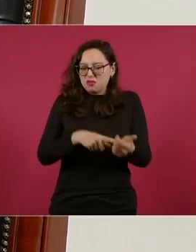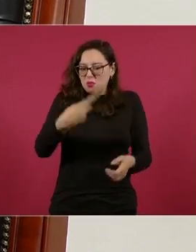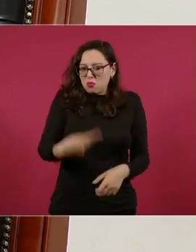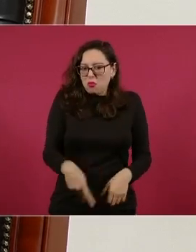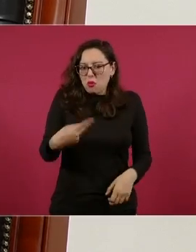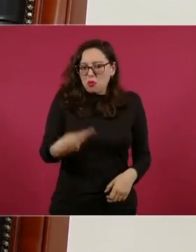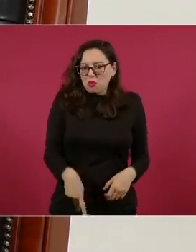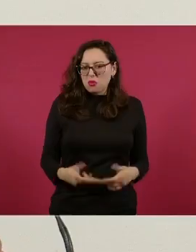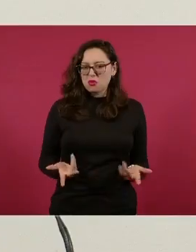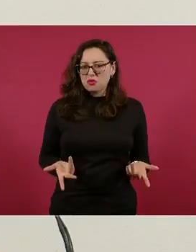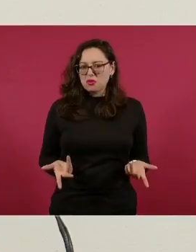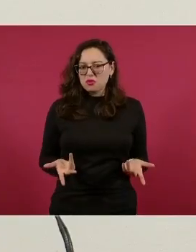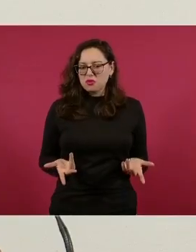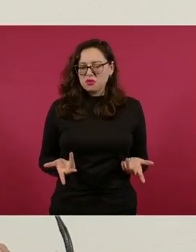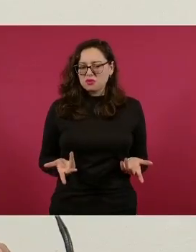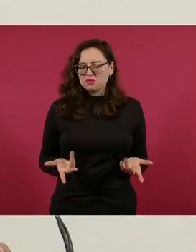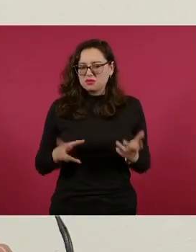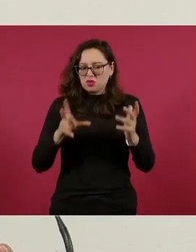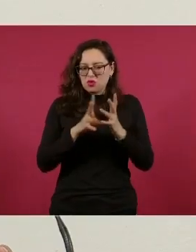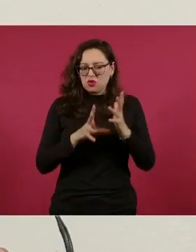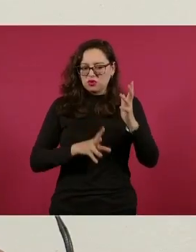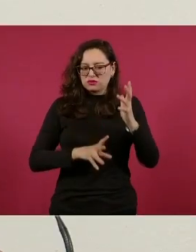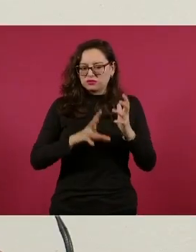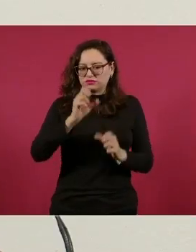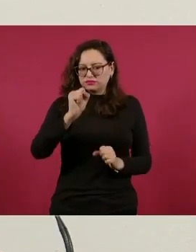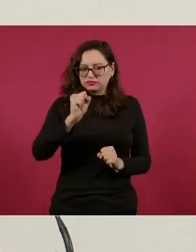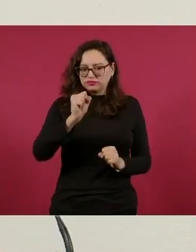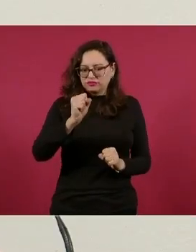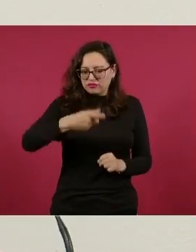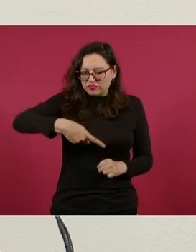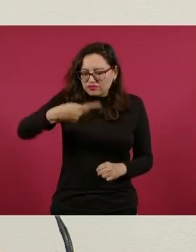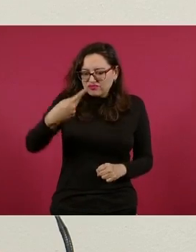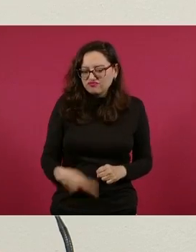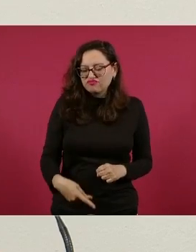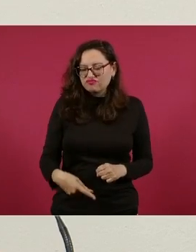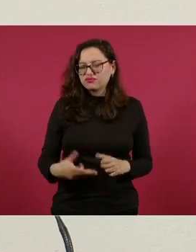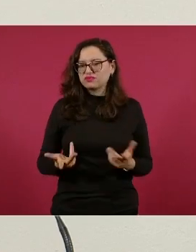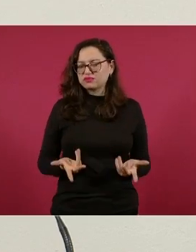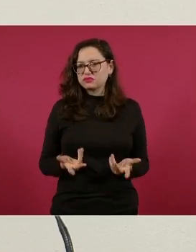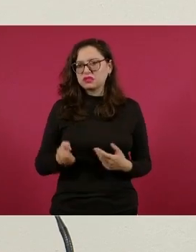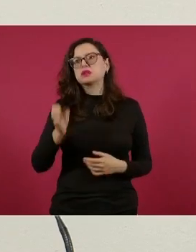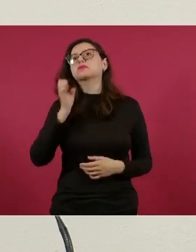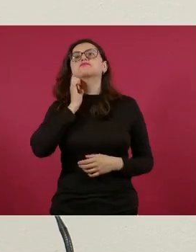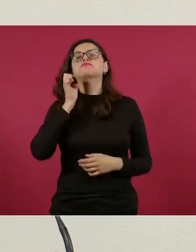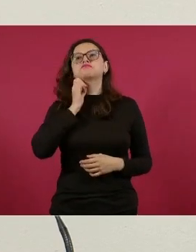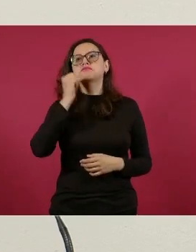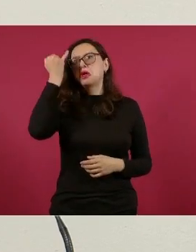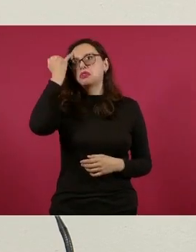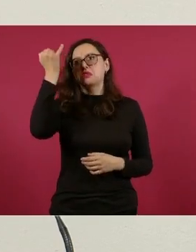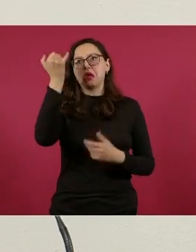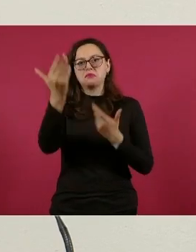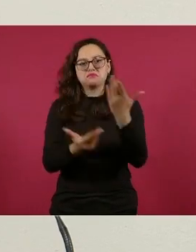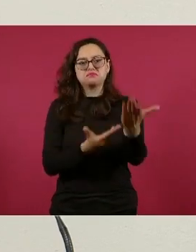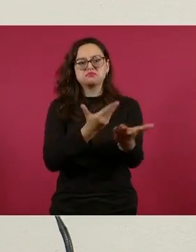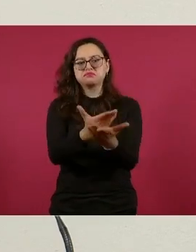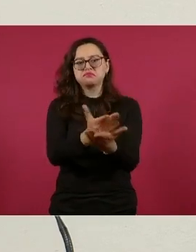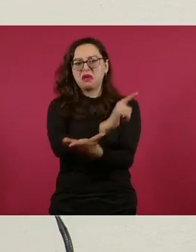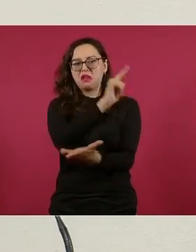que tiene que ver con la Constitución, que establece que el Ejecutivo puede presentar iniciativas de ley